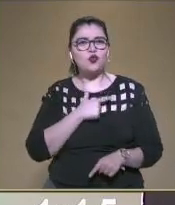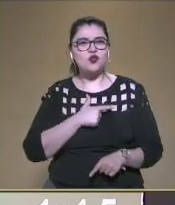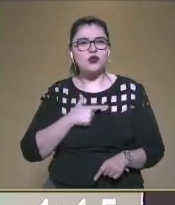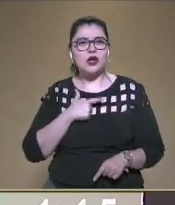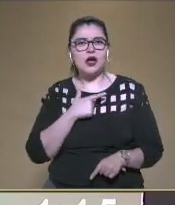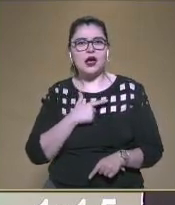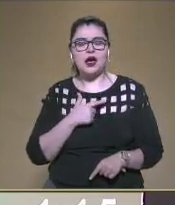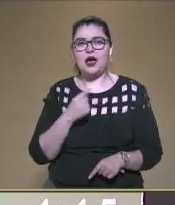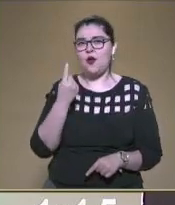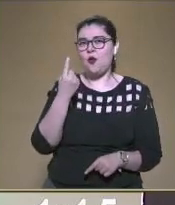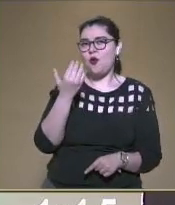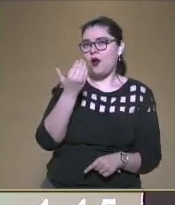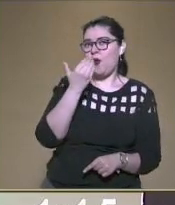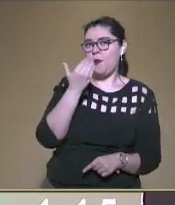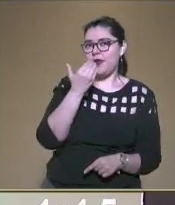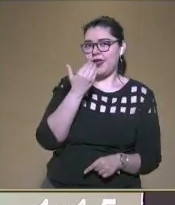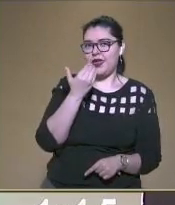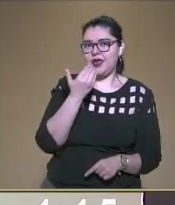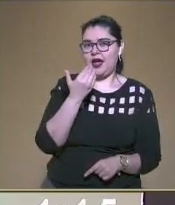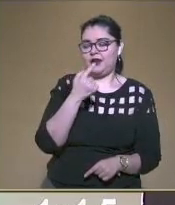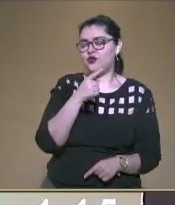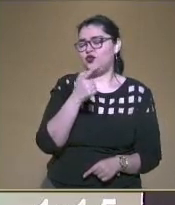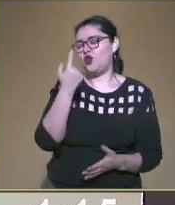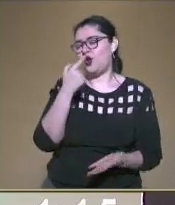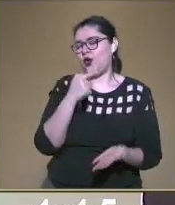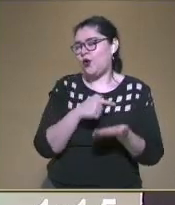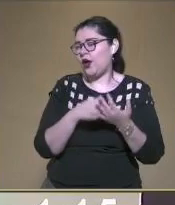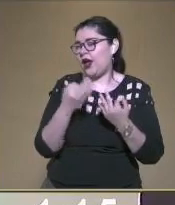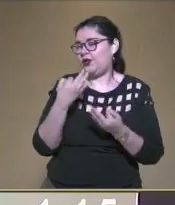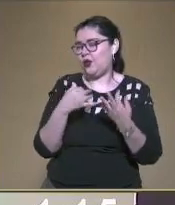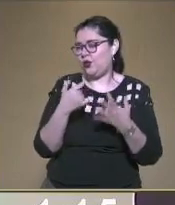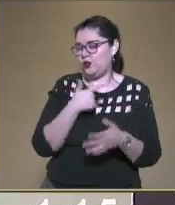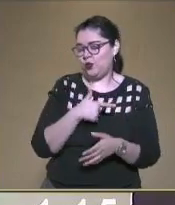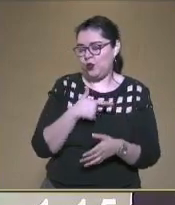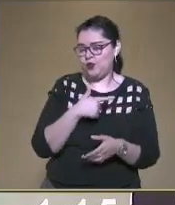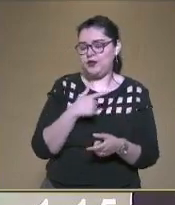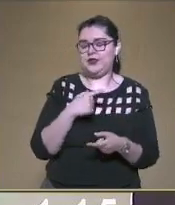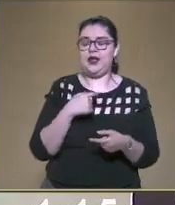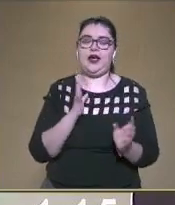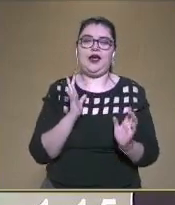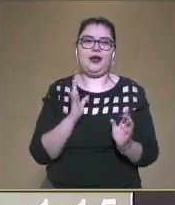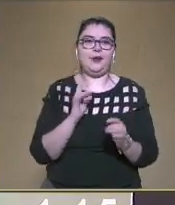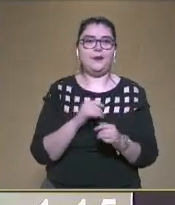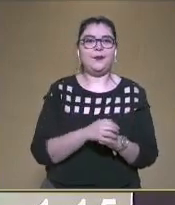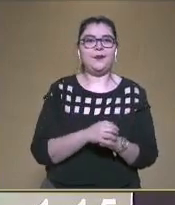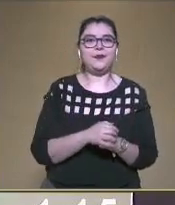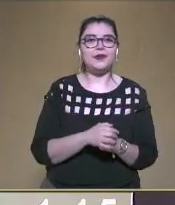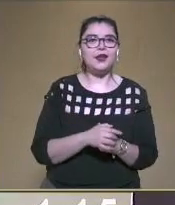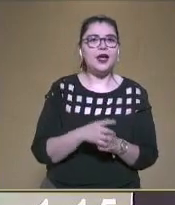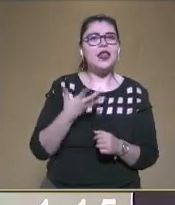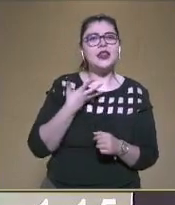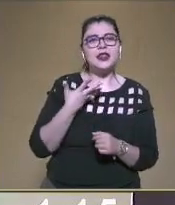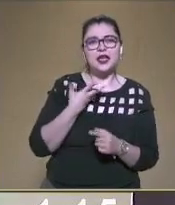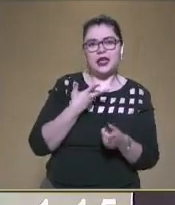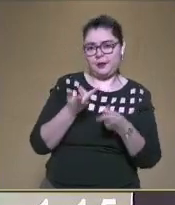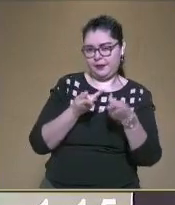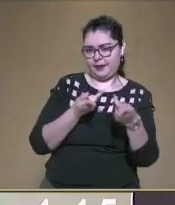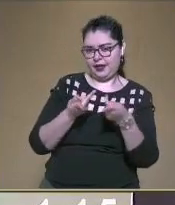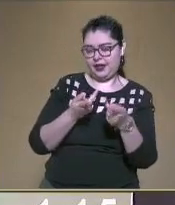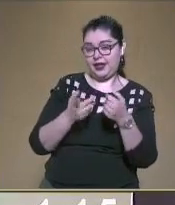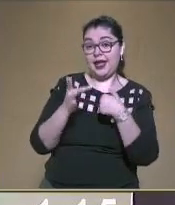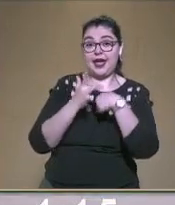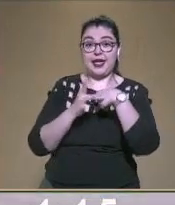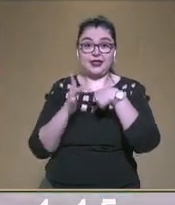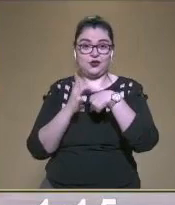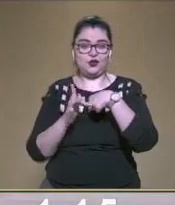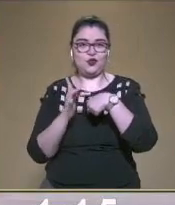de comida que casi a todos nos llega a gustar, verdad, maestro? Sí, a todos. Y está hecha de queso. A ver.